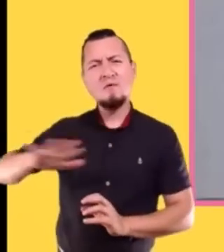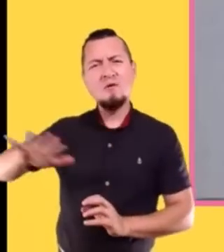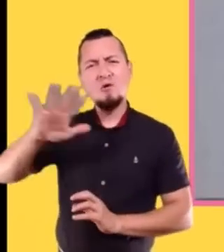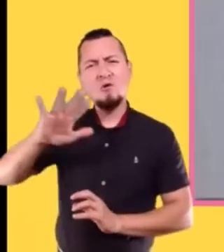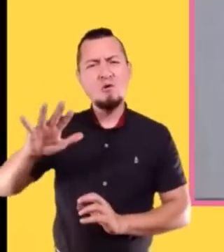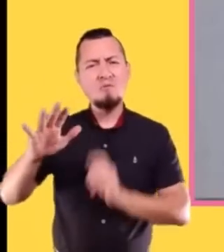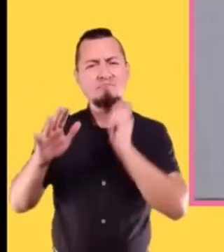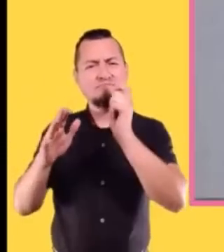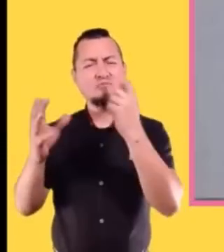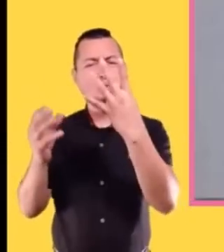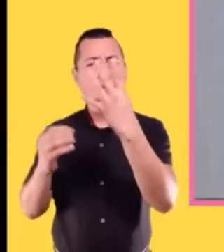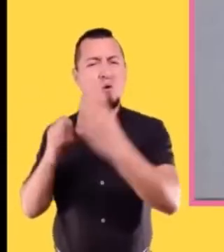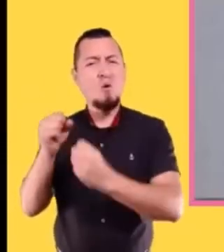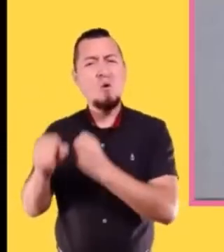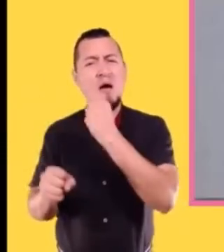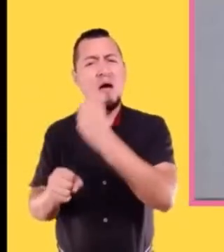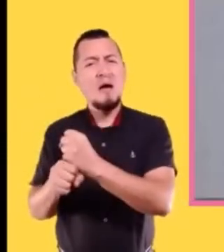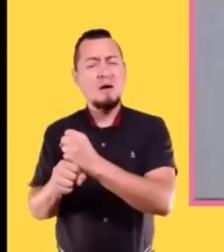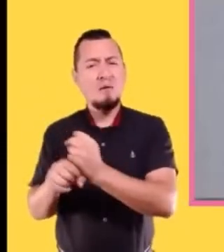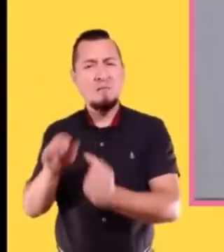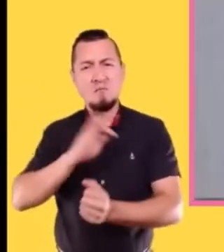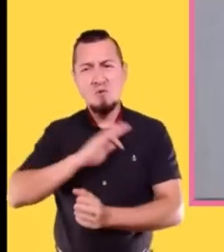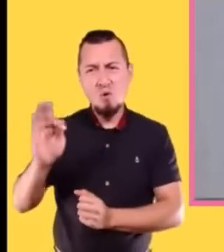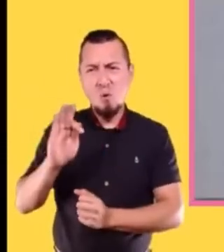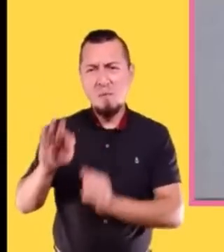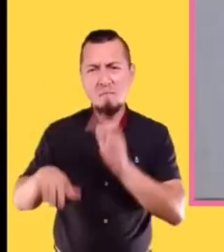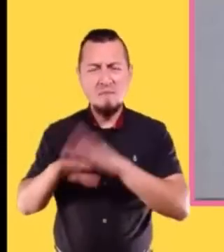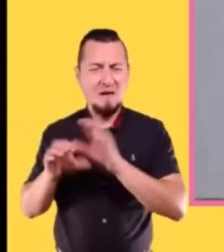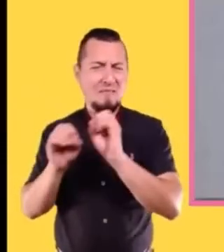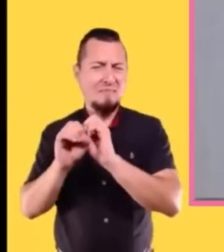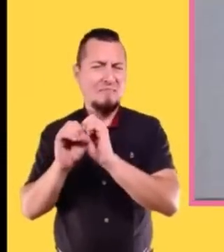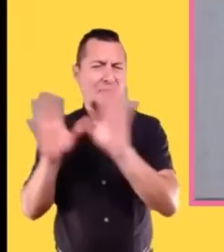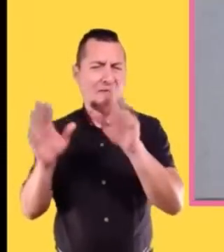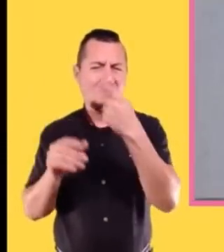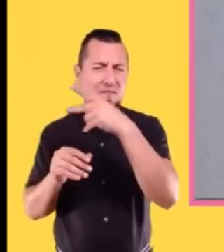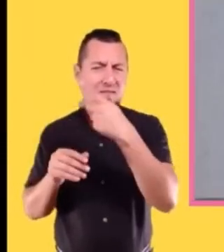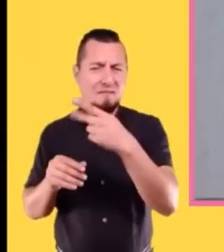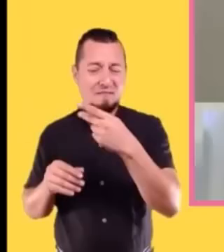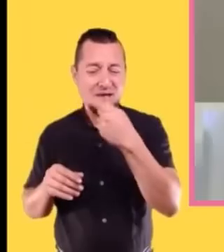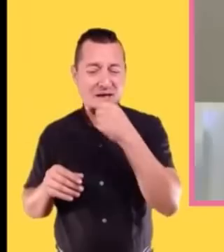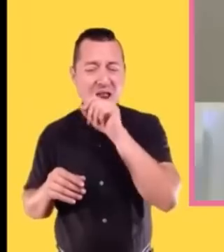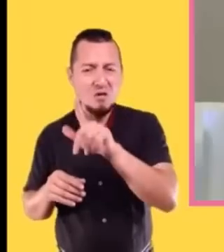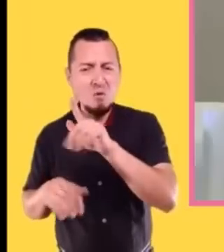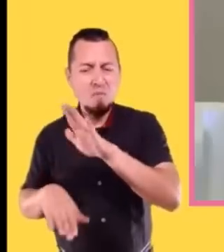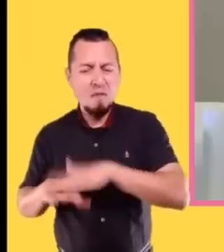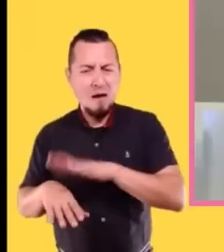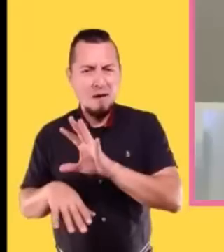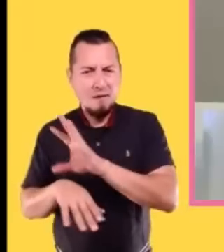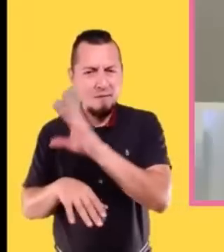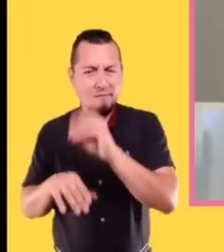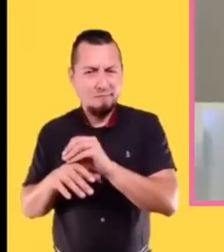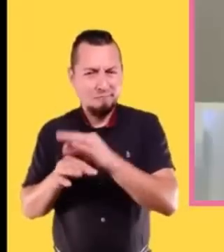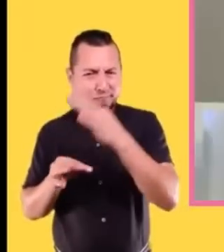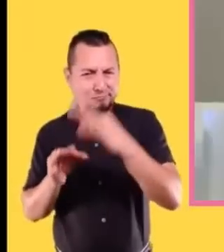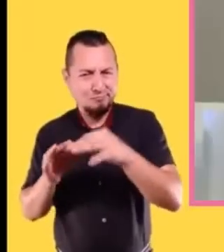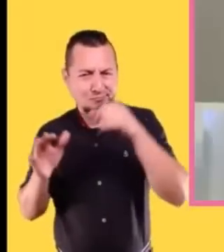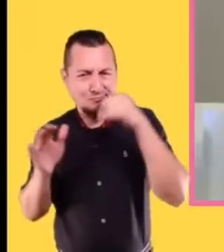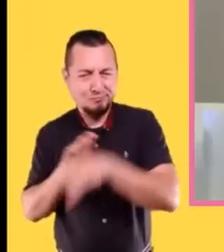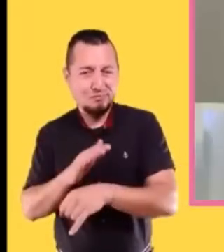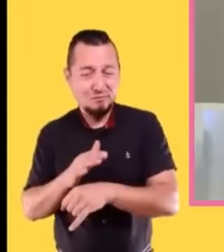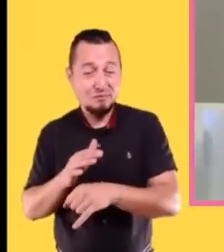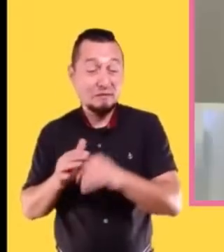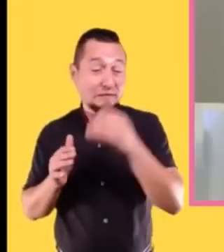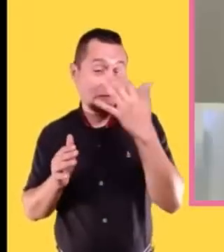años para que pueda haber una formación y una educación mucho más sólida en este tipo de asignaturas. Punto número 5.